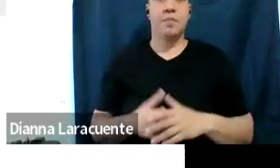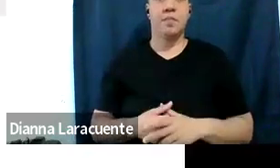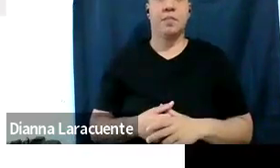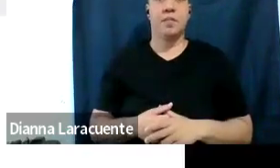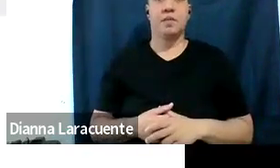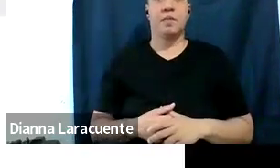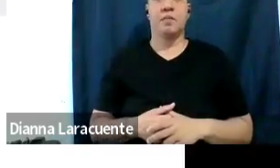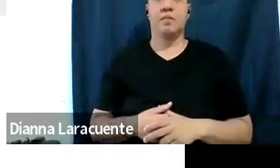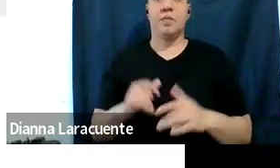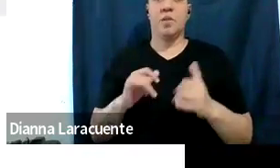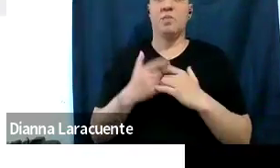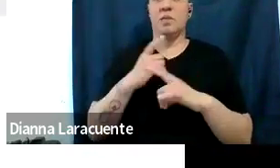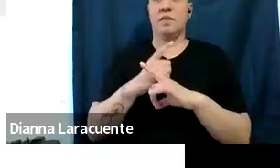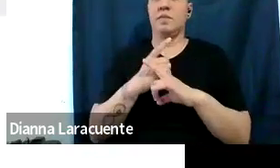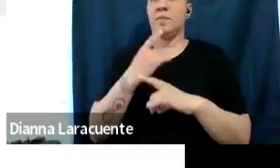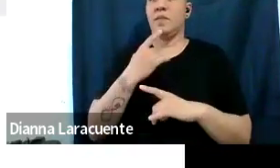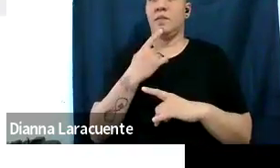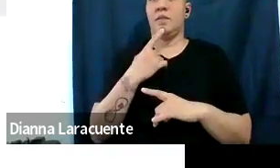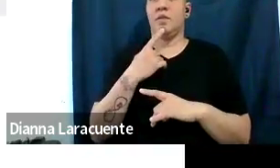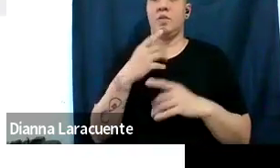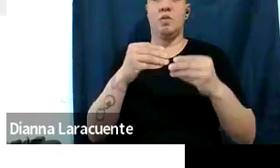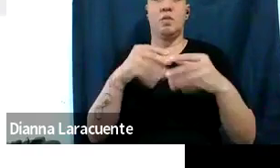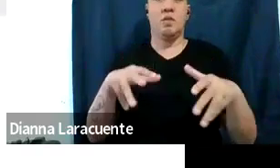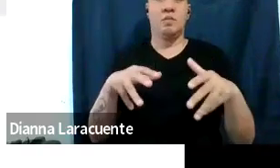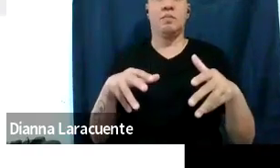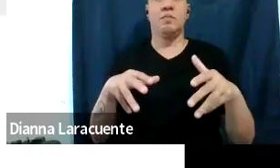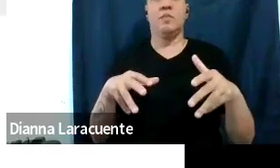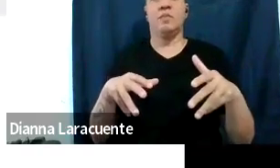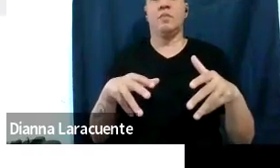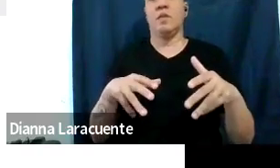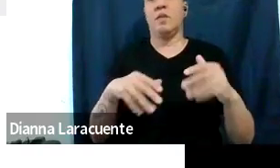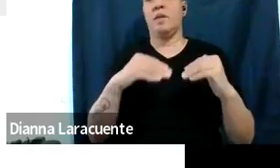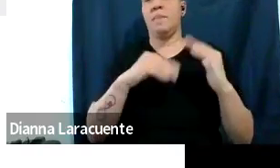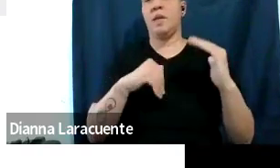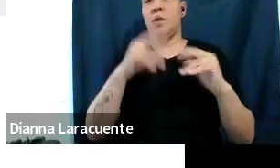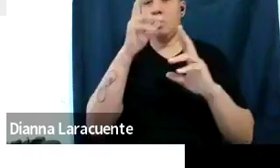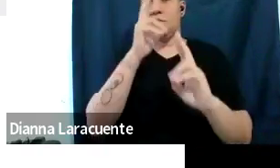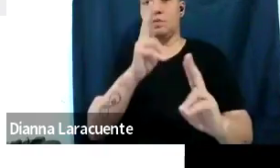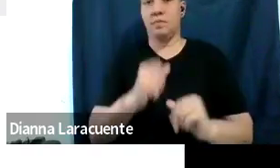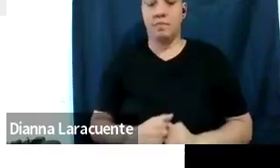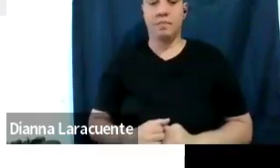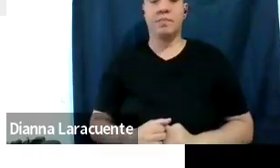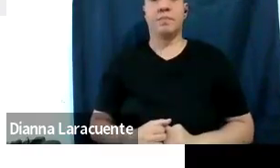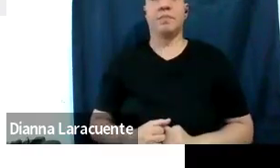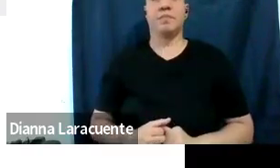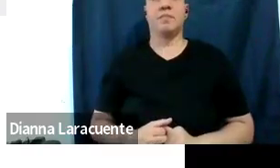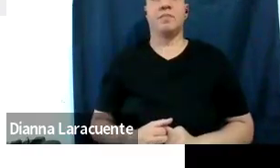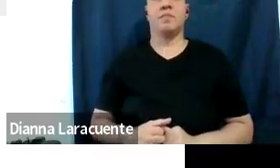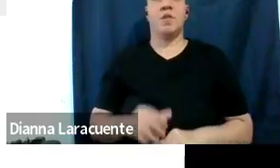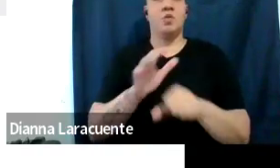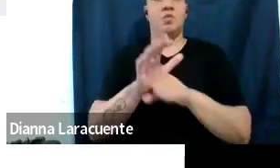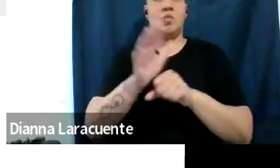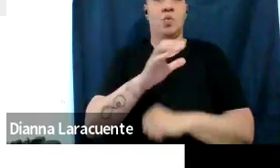¿Cómo se va a defender? Pero él dice, todo se ha perdido menos el honor. Y él dice, no le bastó que el